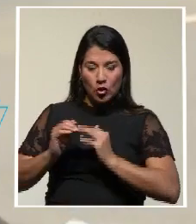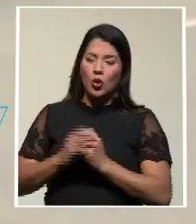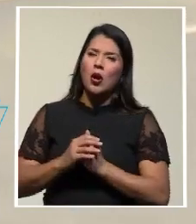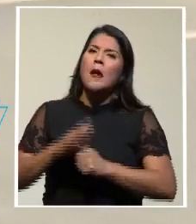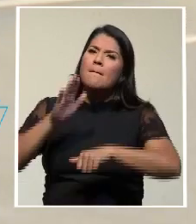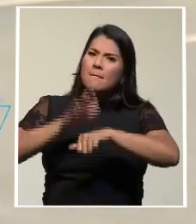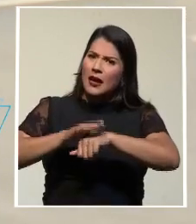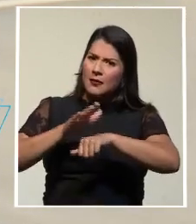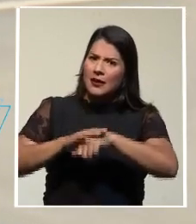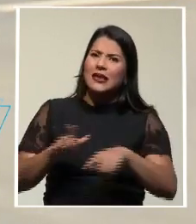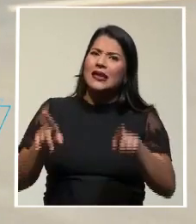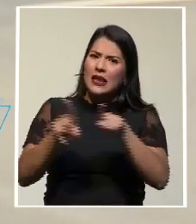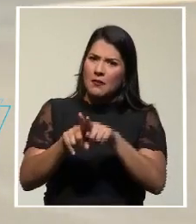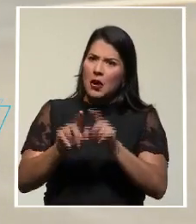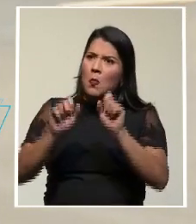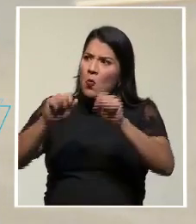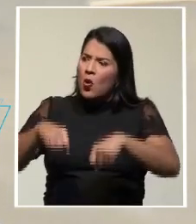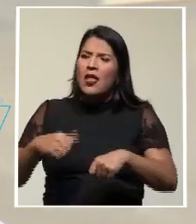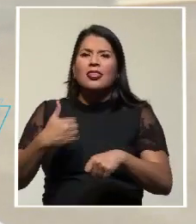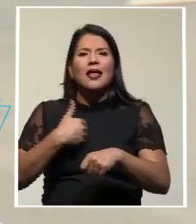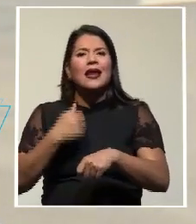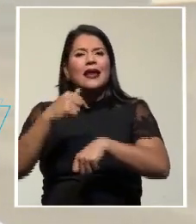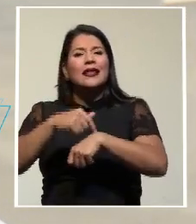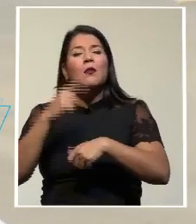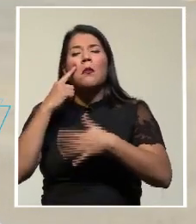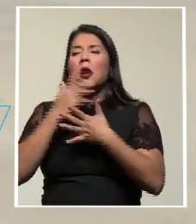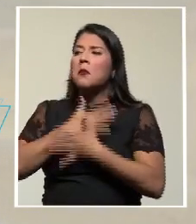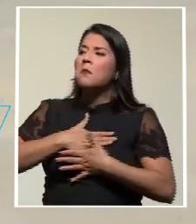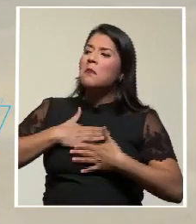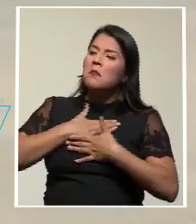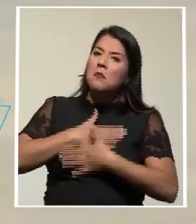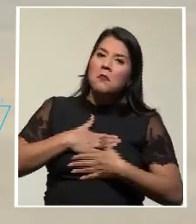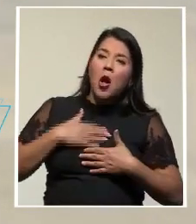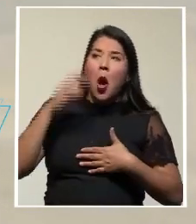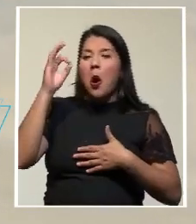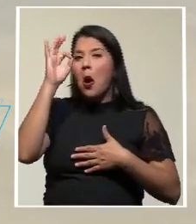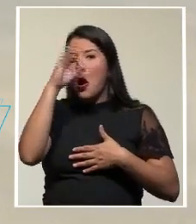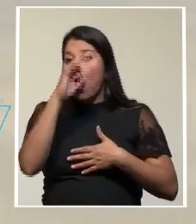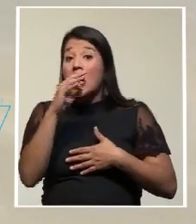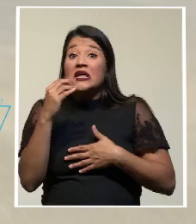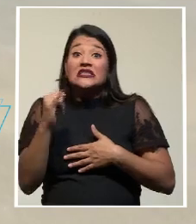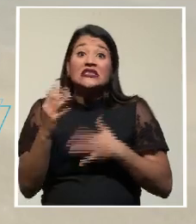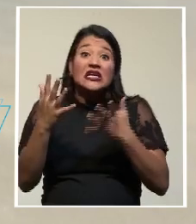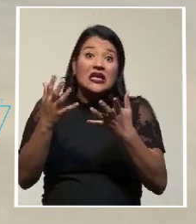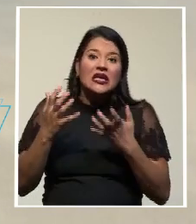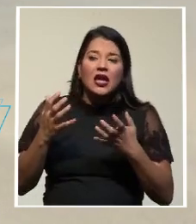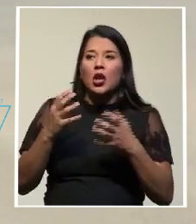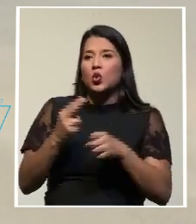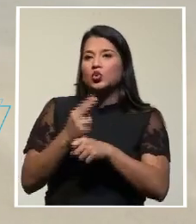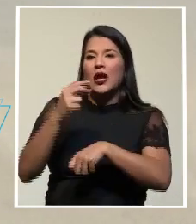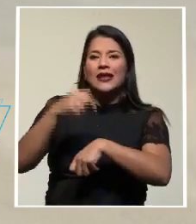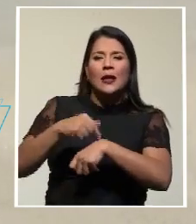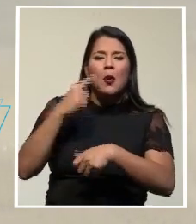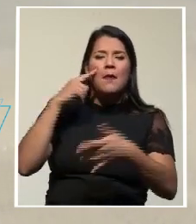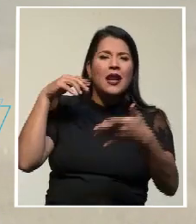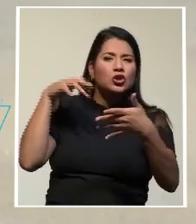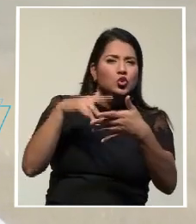también puedan hacer horas de esparcimiento y si ellos quieren dedicar su tiempo a ocio o a estudiar y a